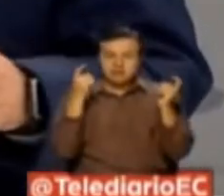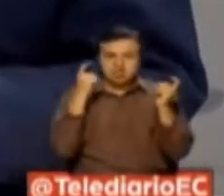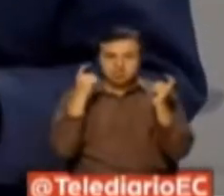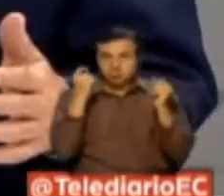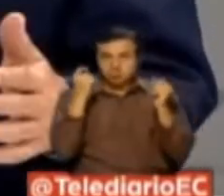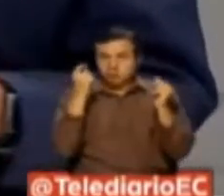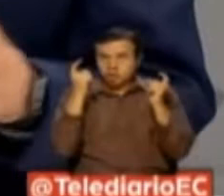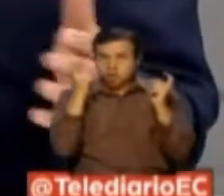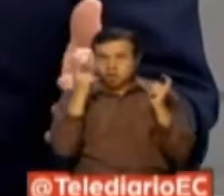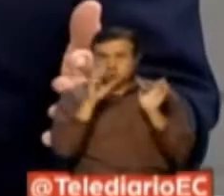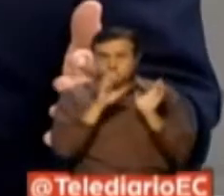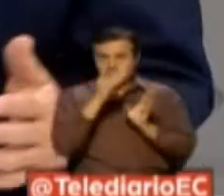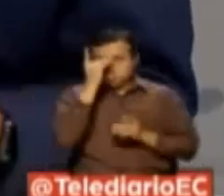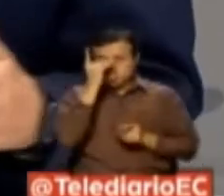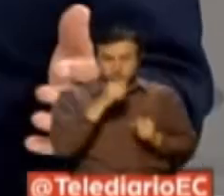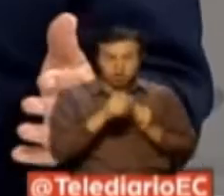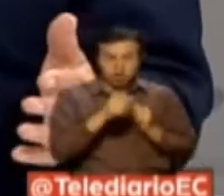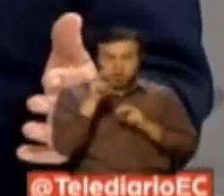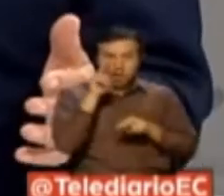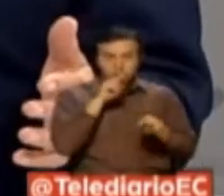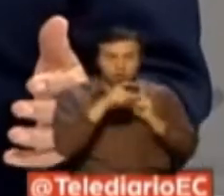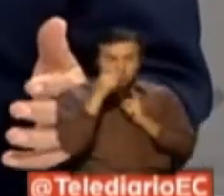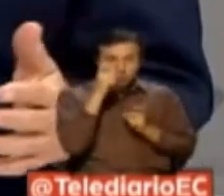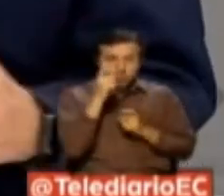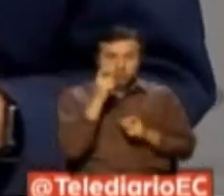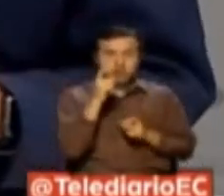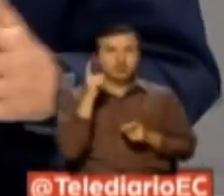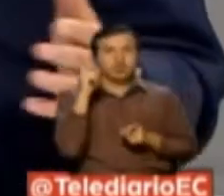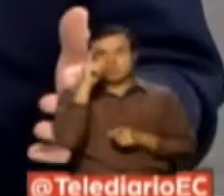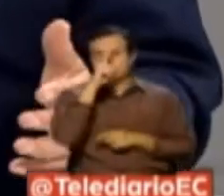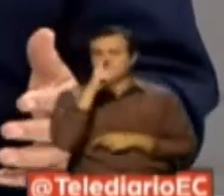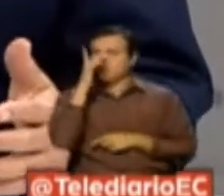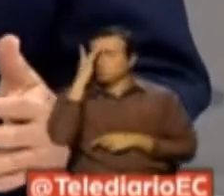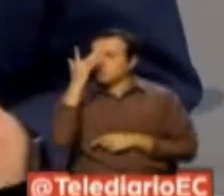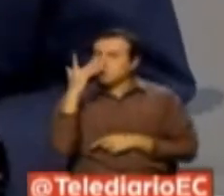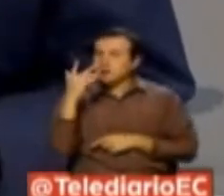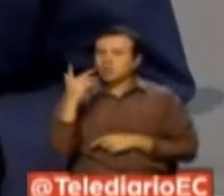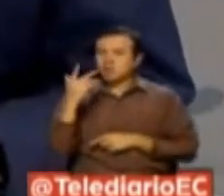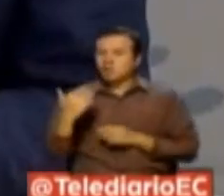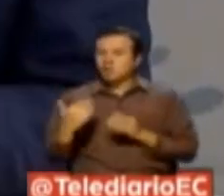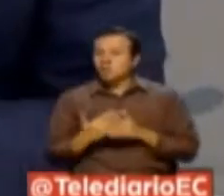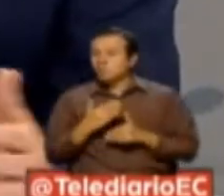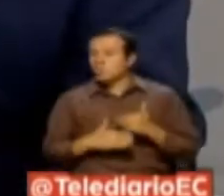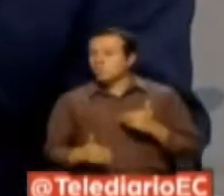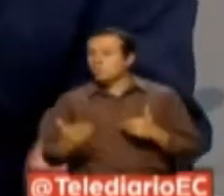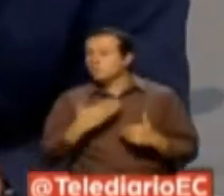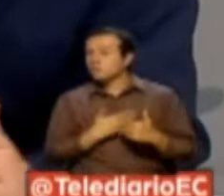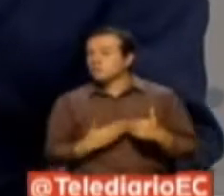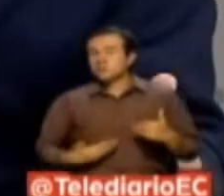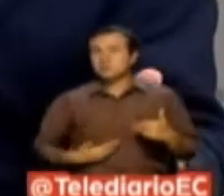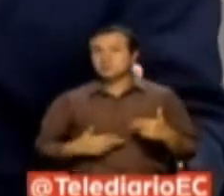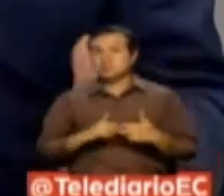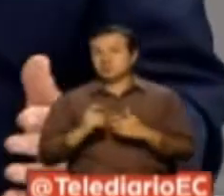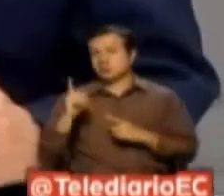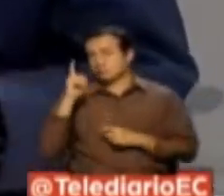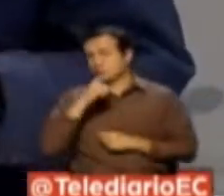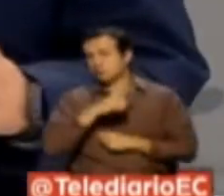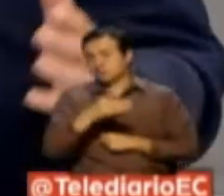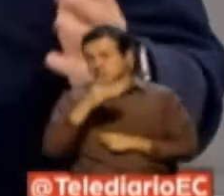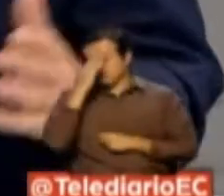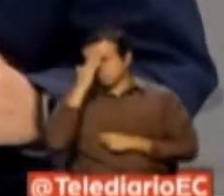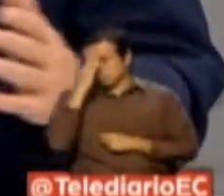obligaciones en el corto plazo porque significa poner una camisa de fuerza y además de digamos